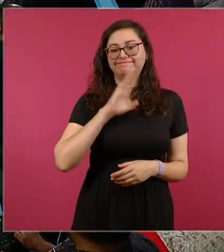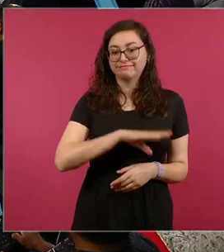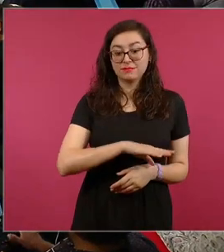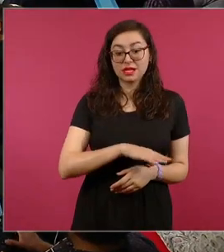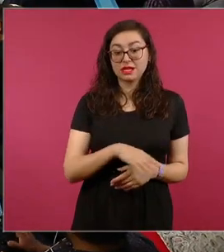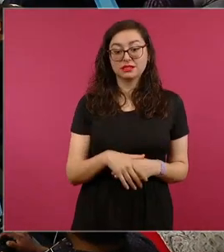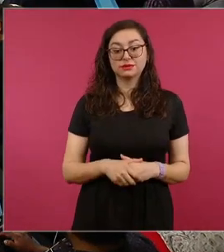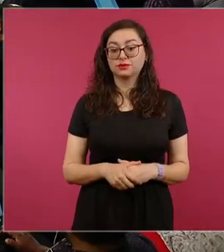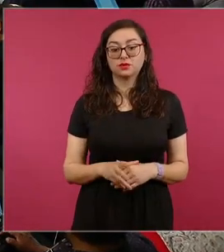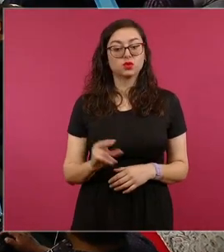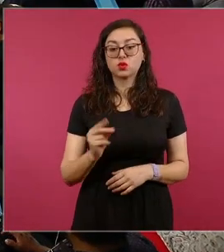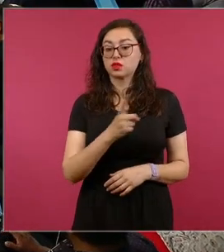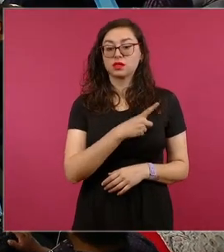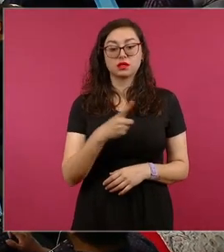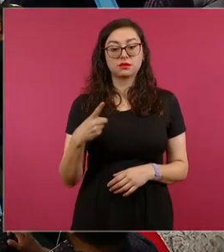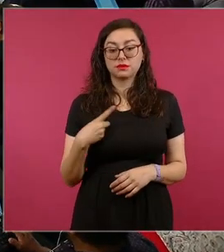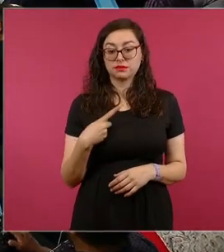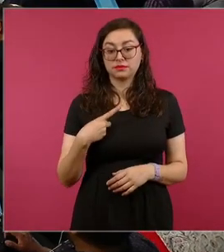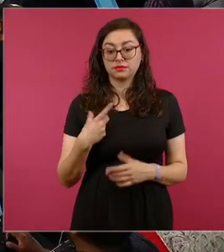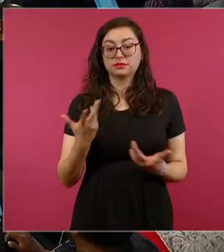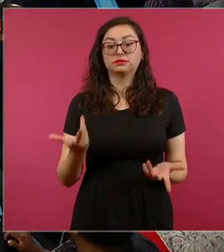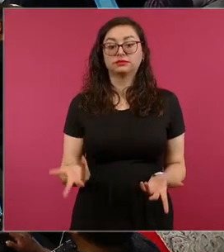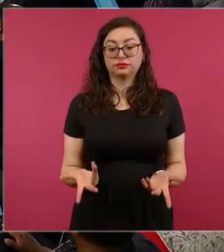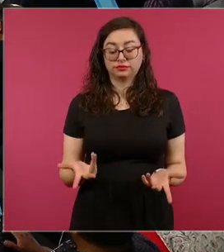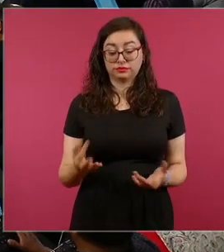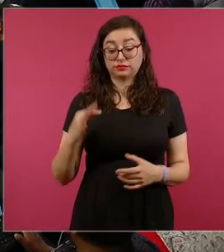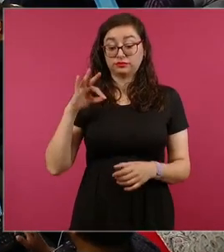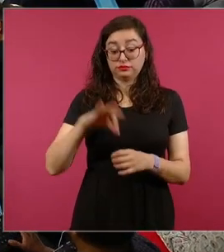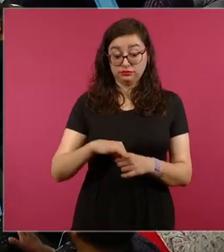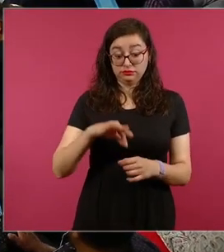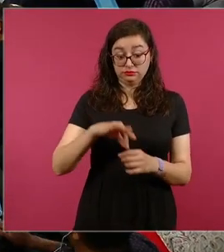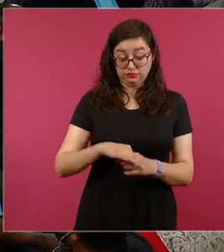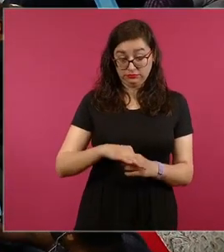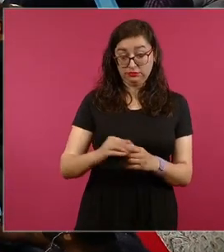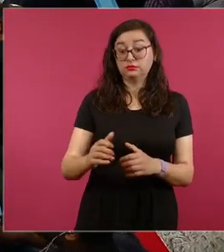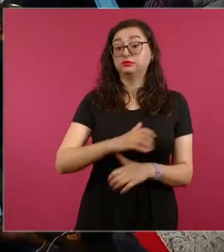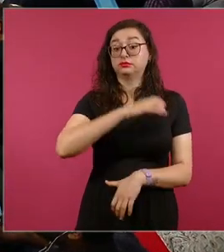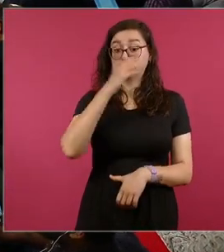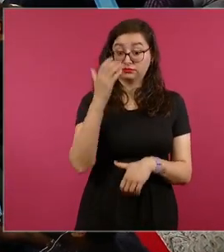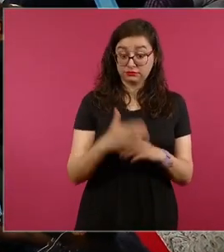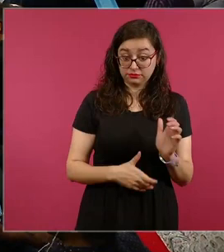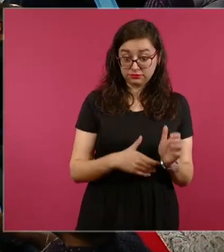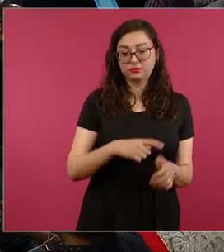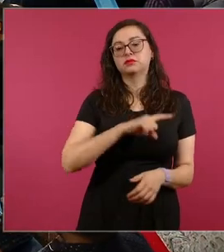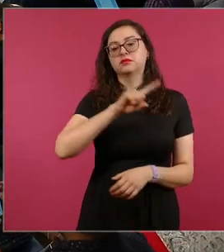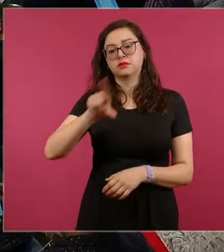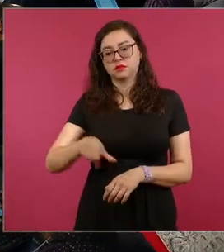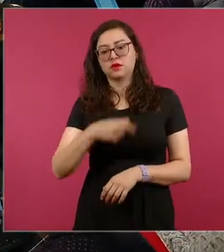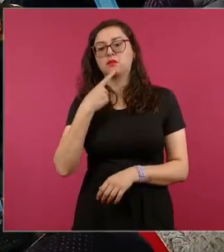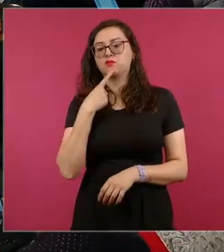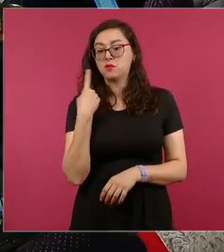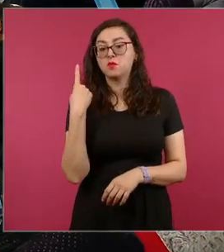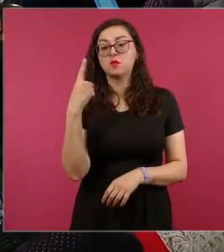no creo que sea correcto. Es mejor, pasa la elección y ya.